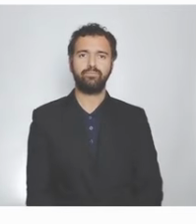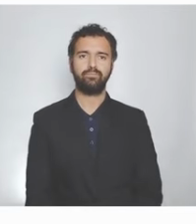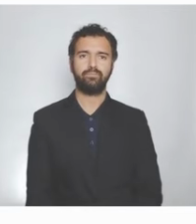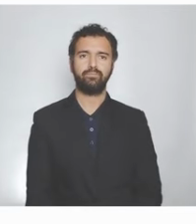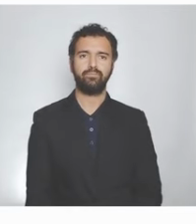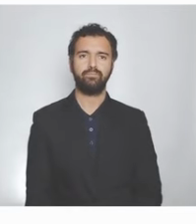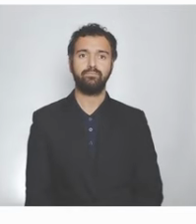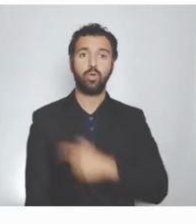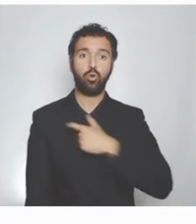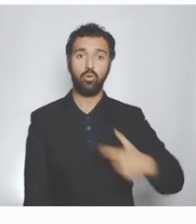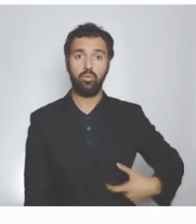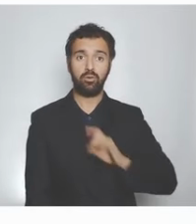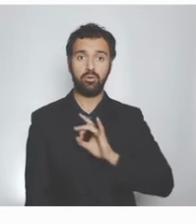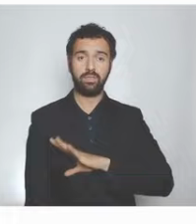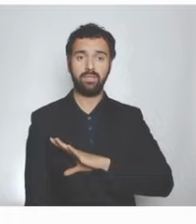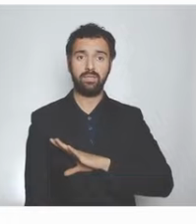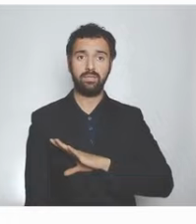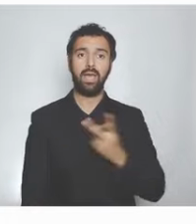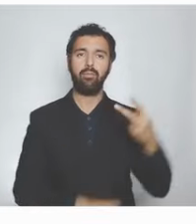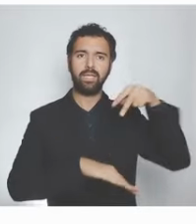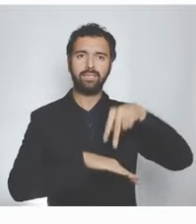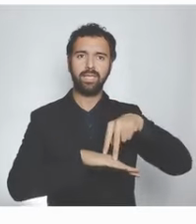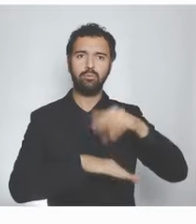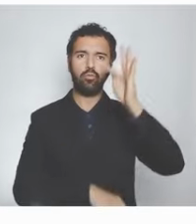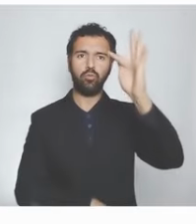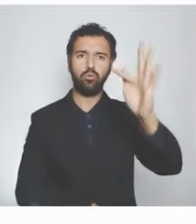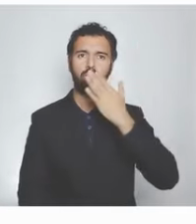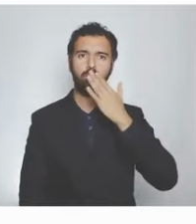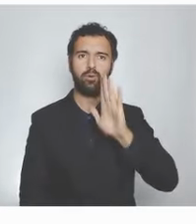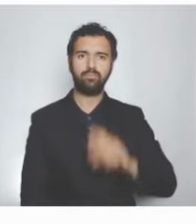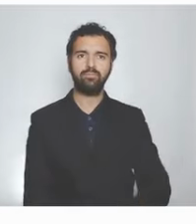Gobierno de Chile. Presentes por un mejor futuro.